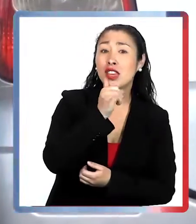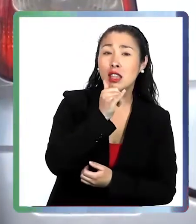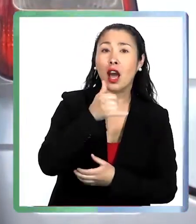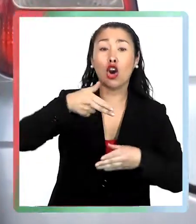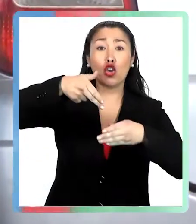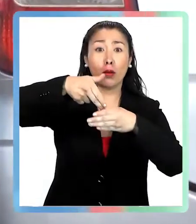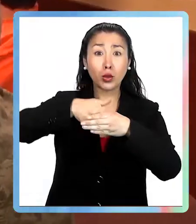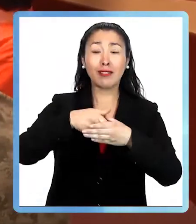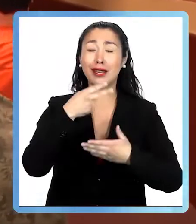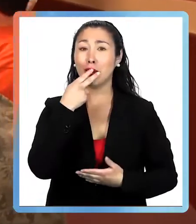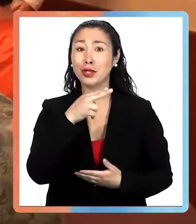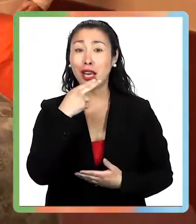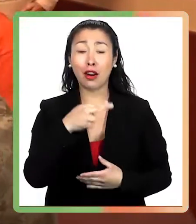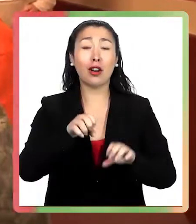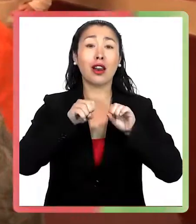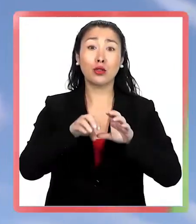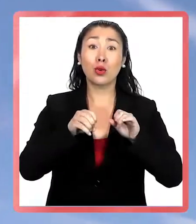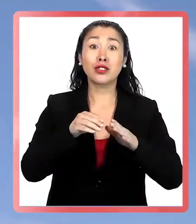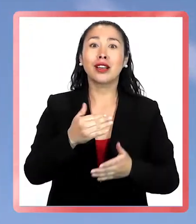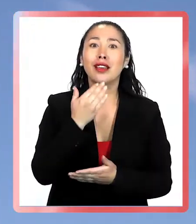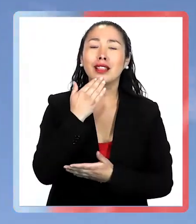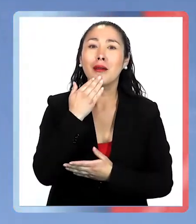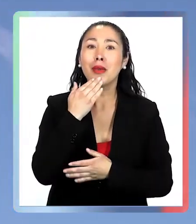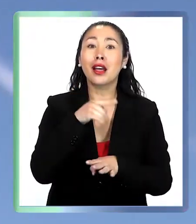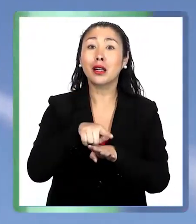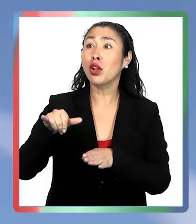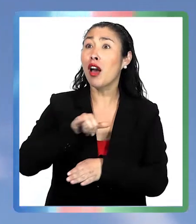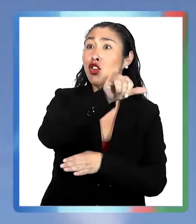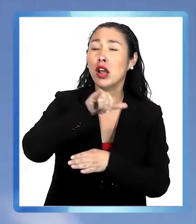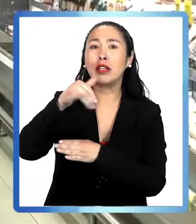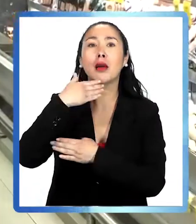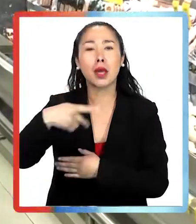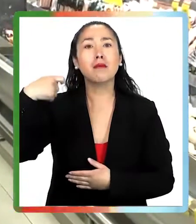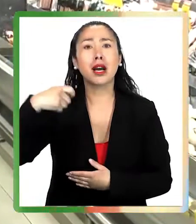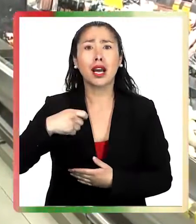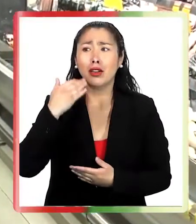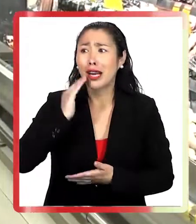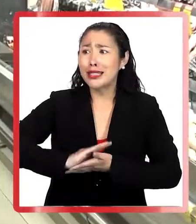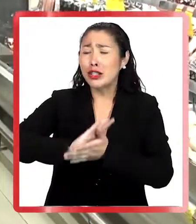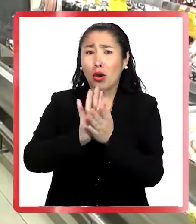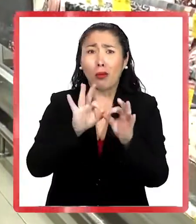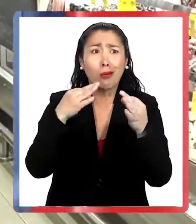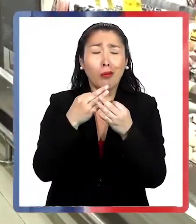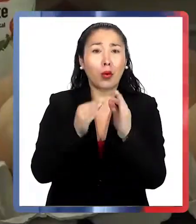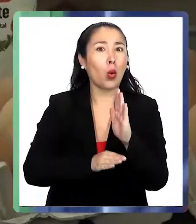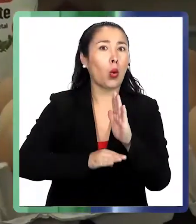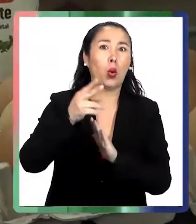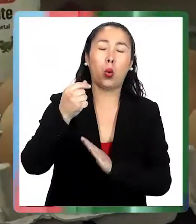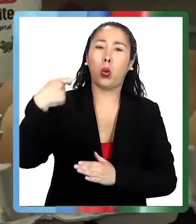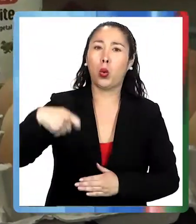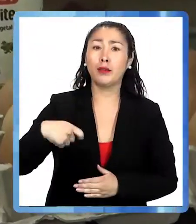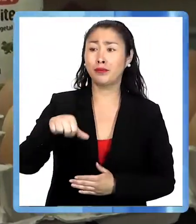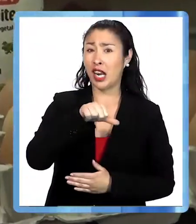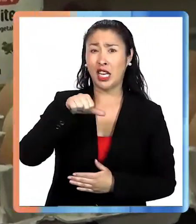los combustibles, los cigarrillos, la educación y hasta el transporte aéreo. Prácticamente todo está por las nubes. En